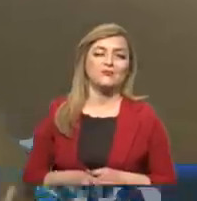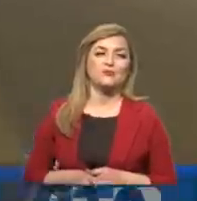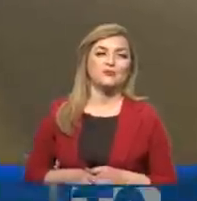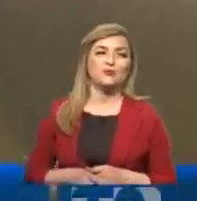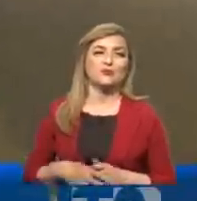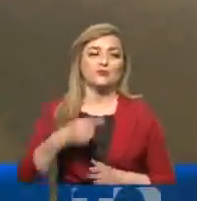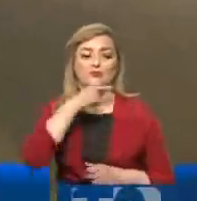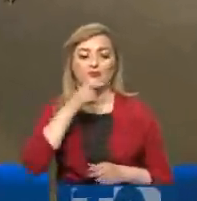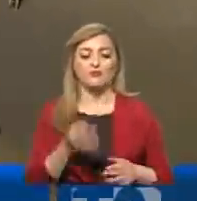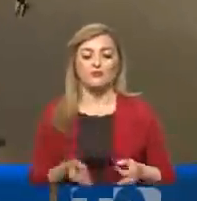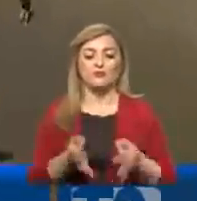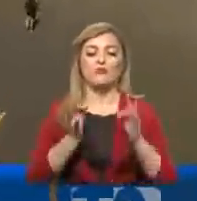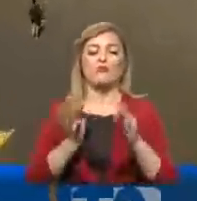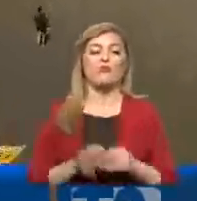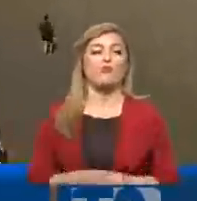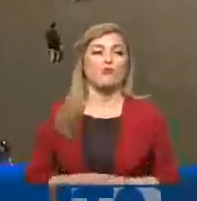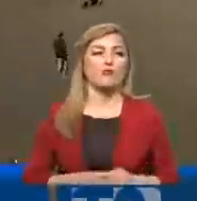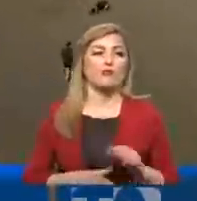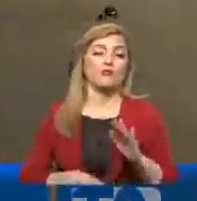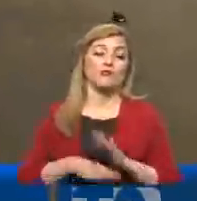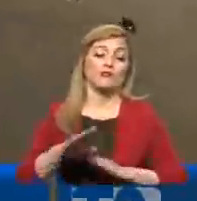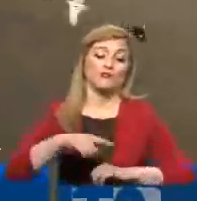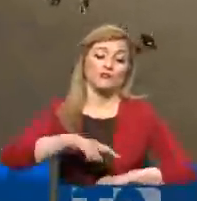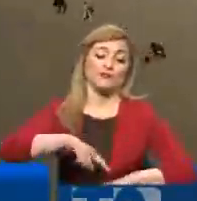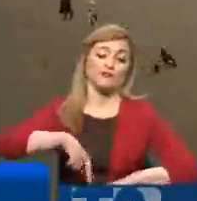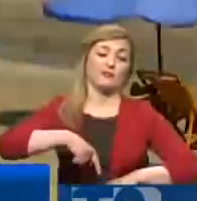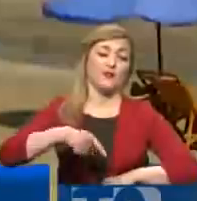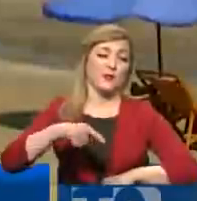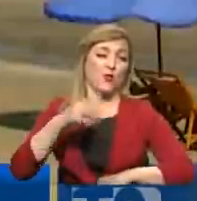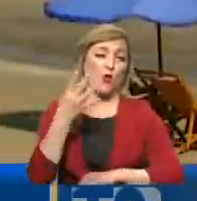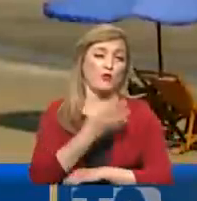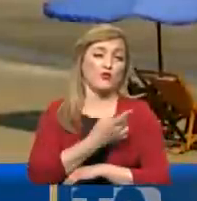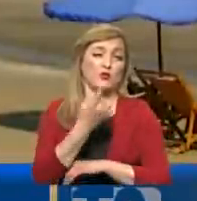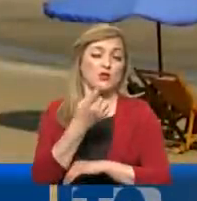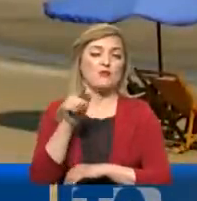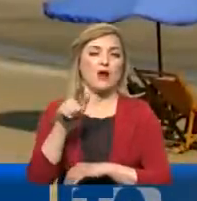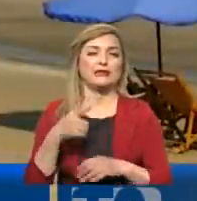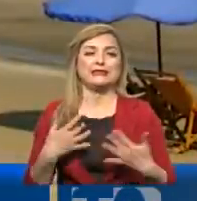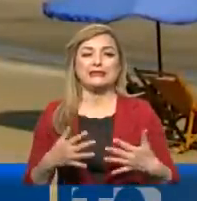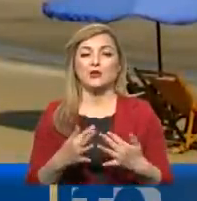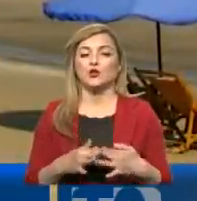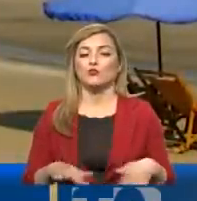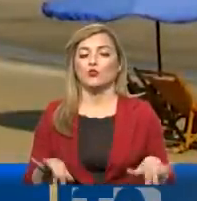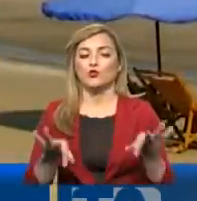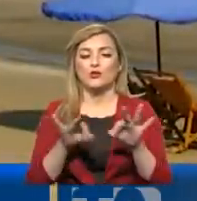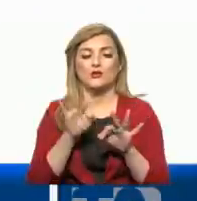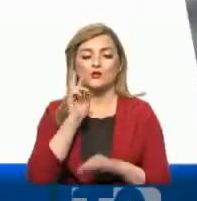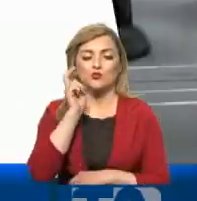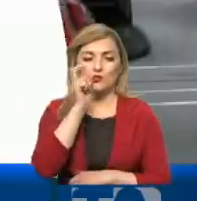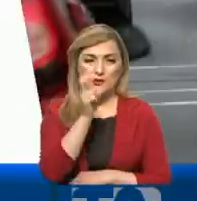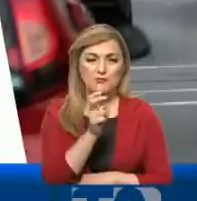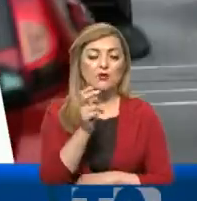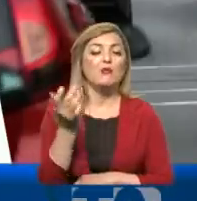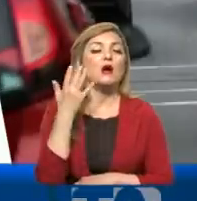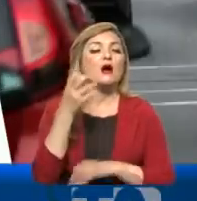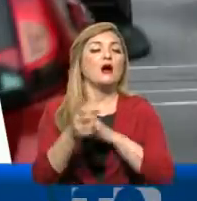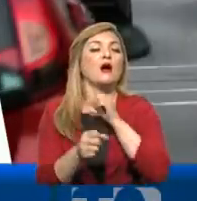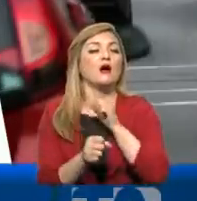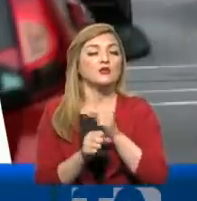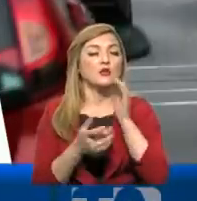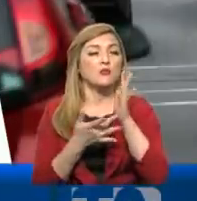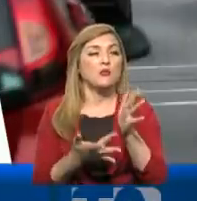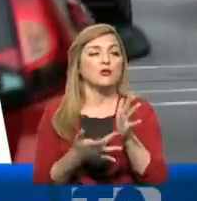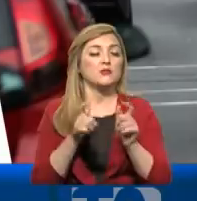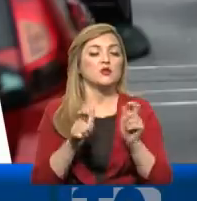El feriado de carnaval, uno de los más largos del año, era considerado como uno de los más importantes para el turismo. El año pasado se